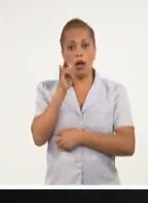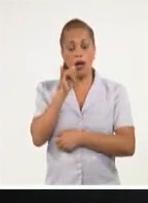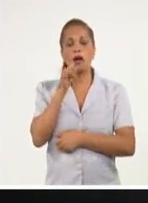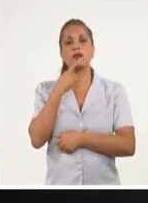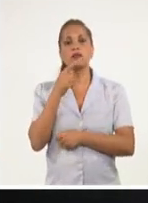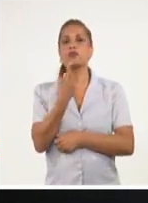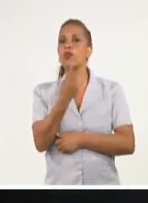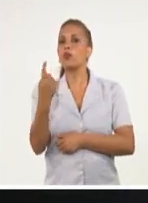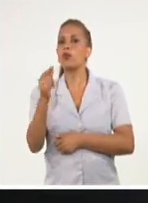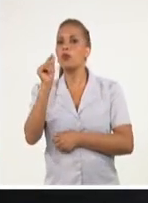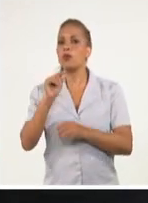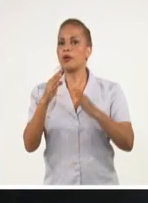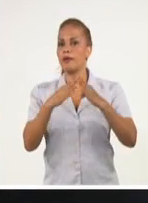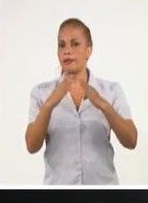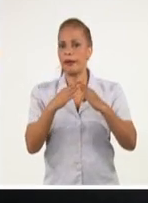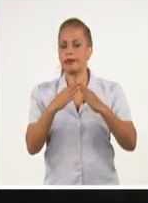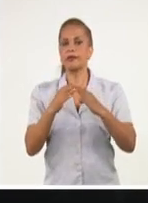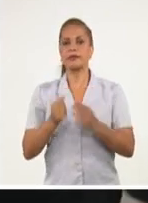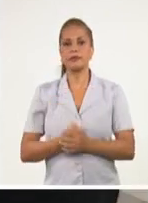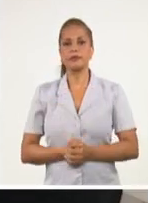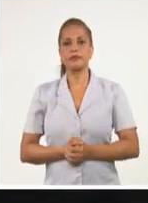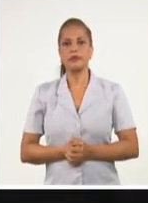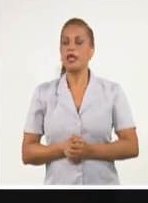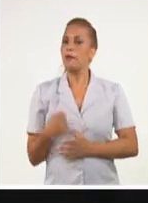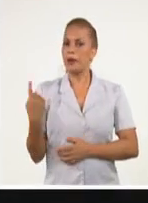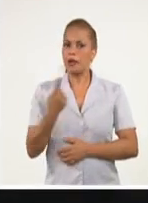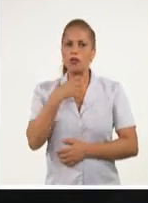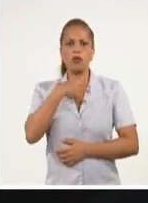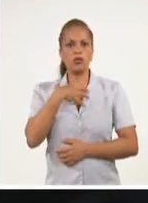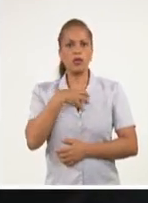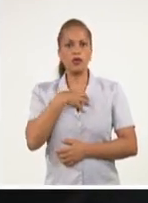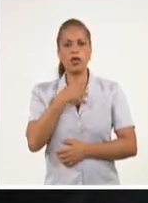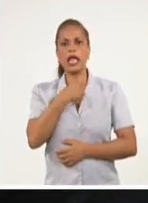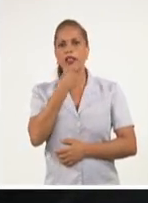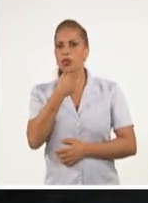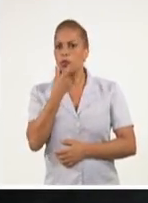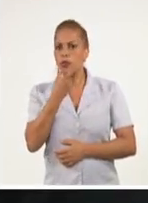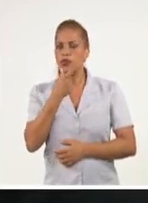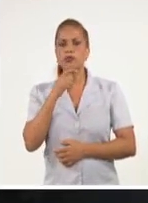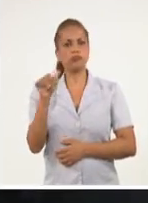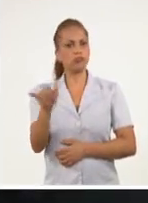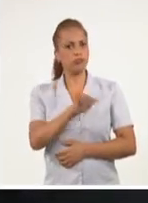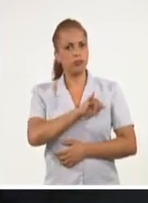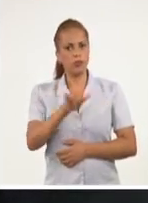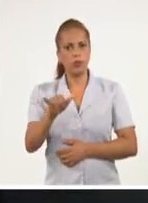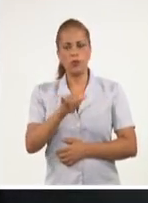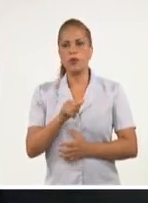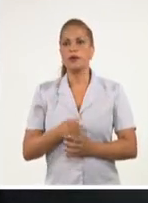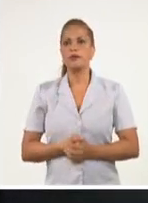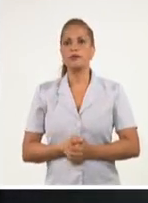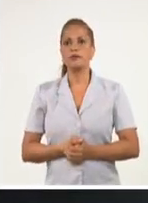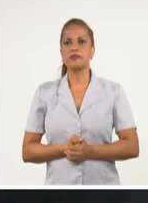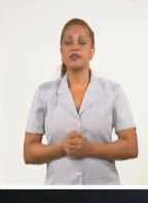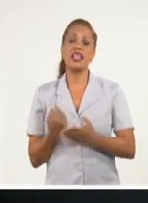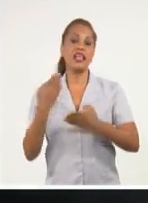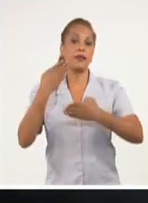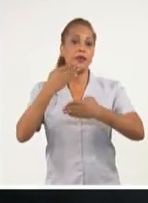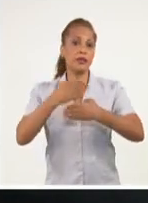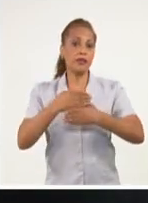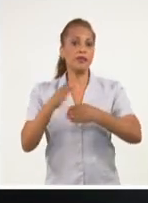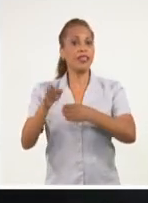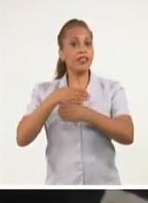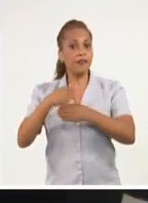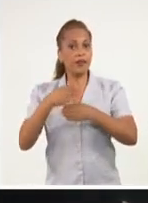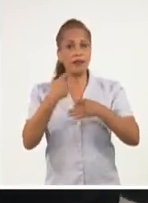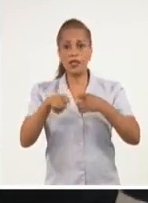el mundo obtener ese producto también. Tenemos el dulce, que en estos momentos quizás la limitación de las variedades